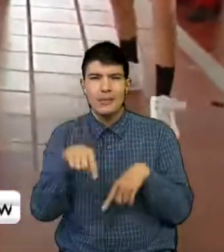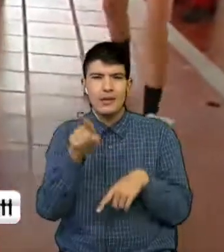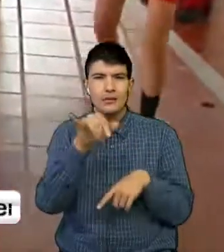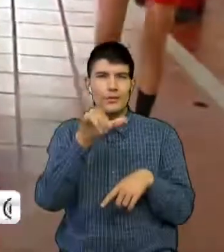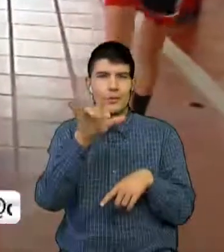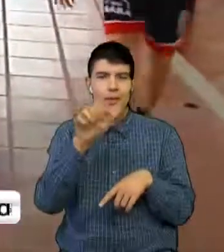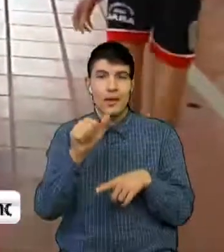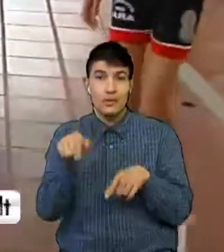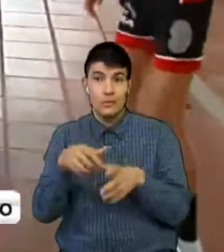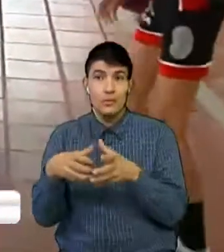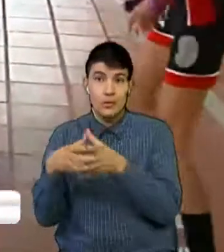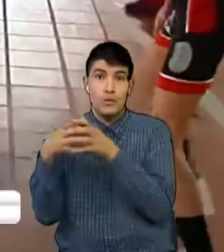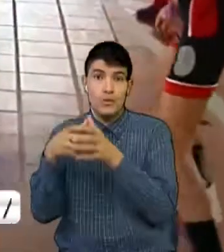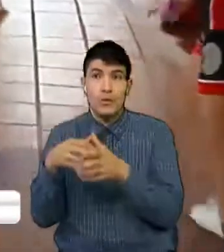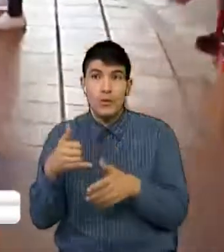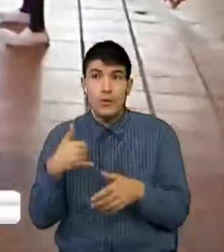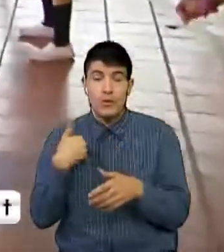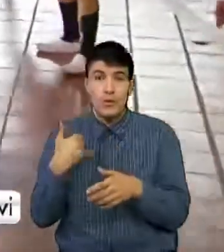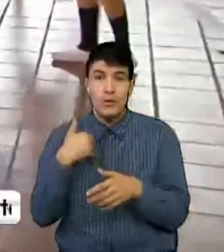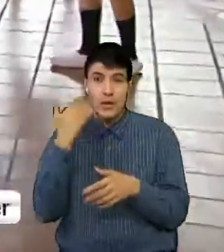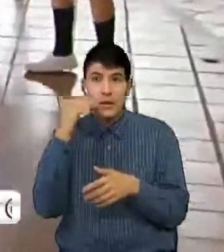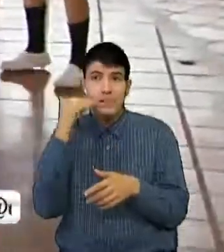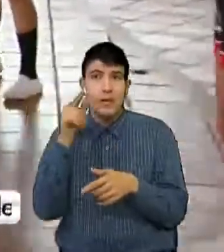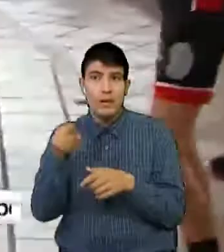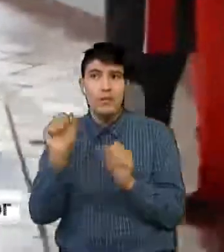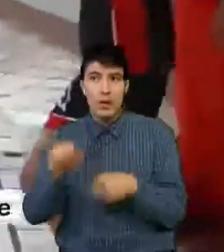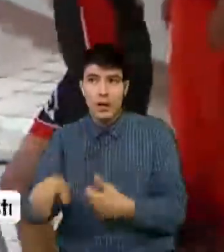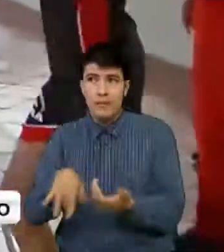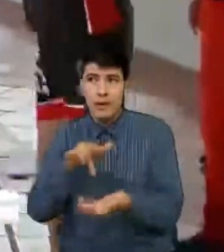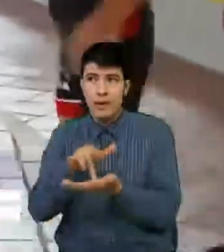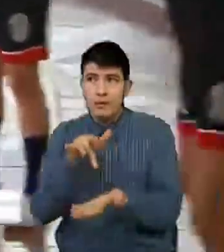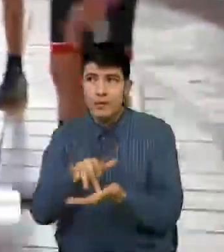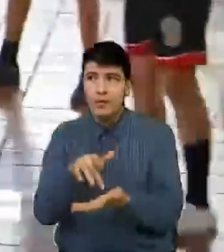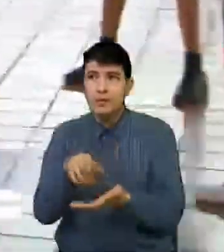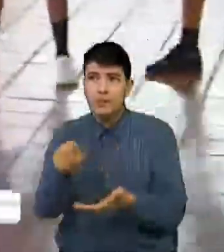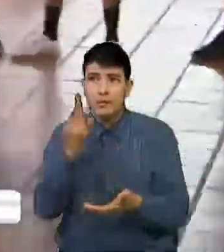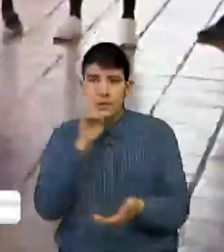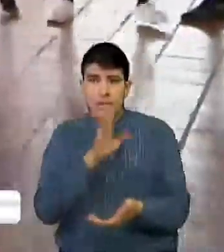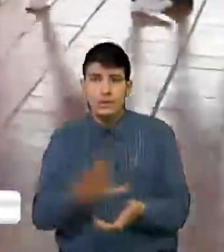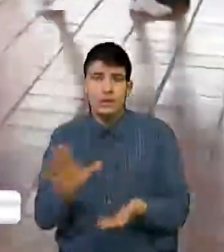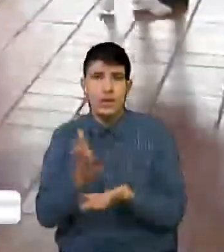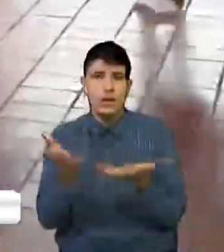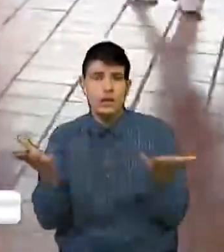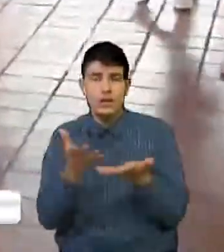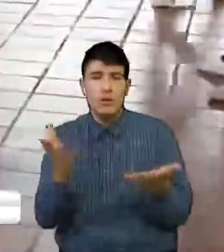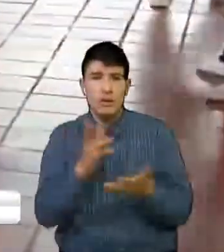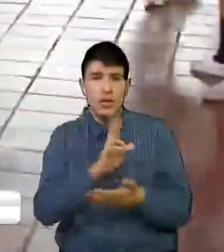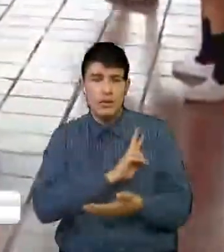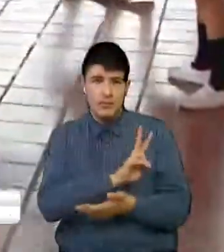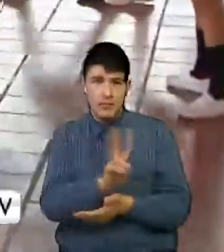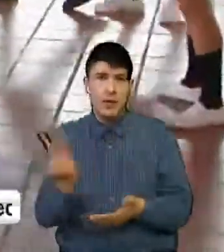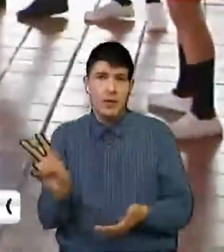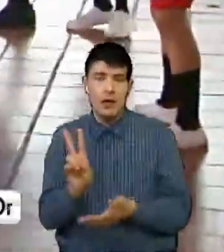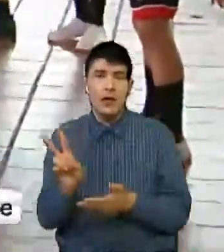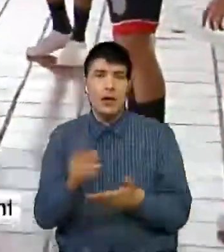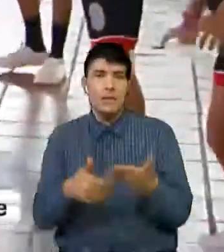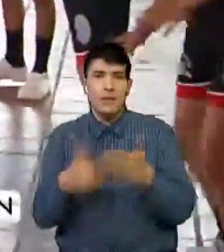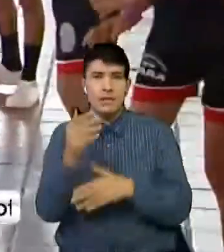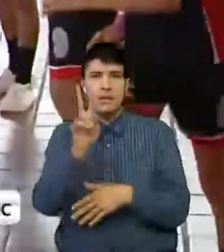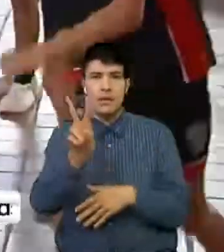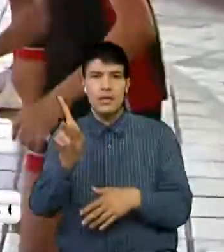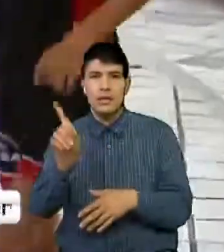la selección juvenil femenina se prepara para intervenir en el nacional que se realizará en palmira valle del cauca del 26 de junio